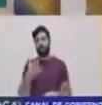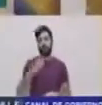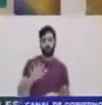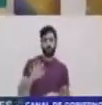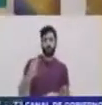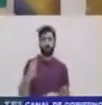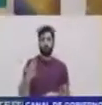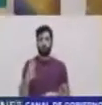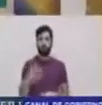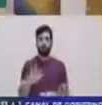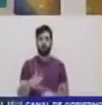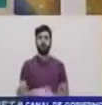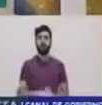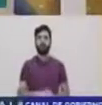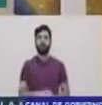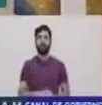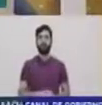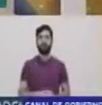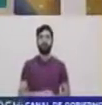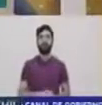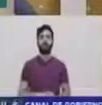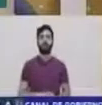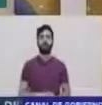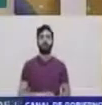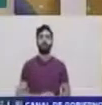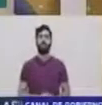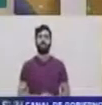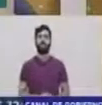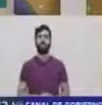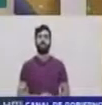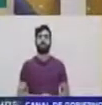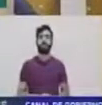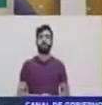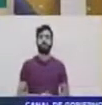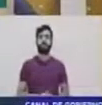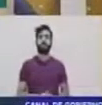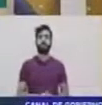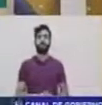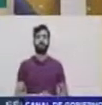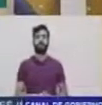aproximadamente. A sería aproximadamente